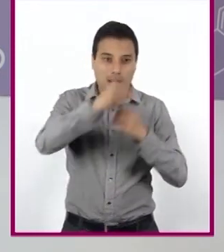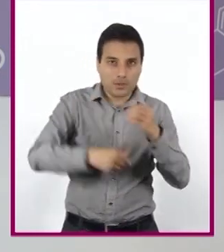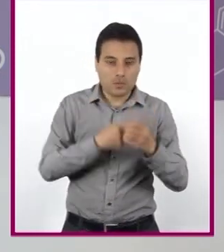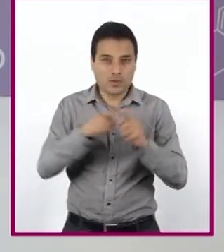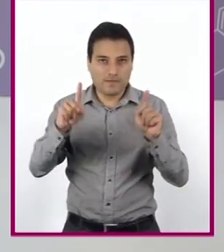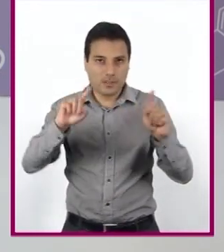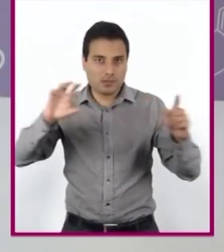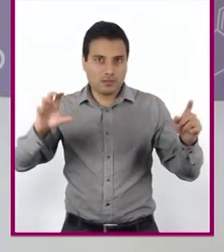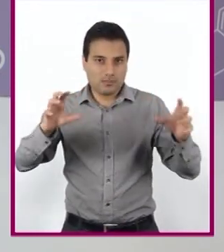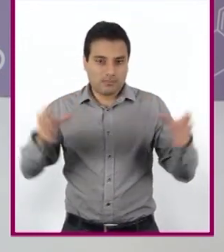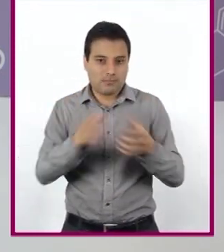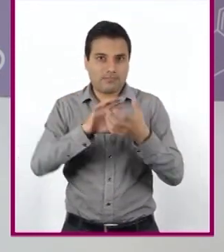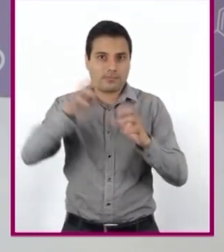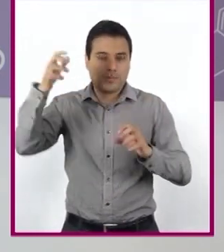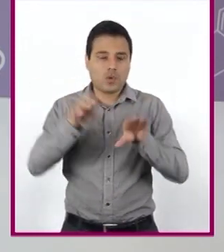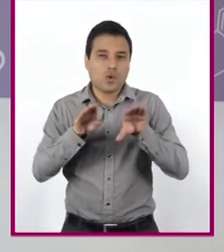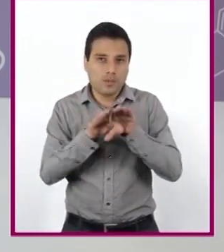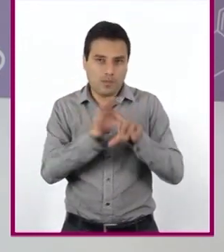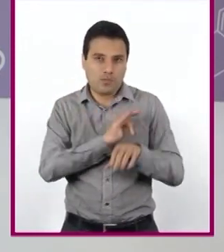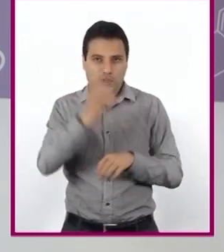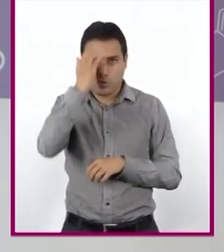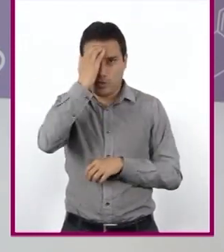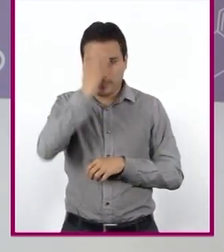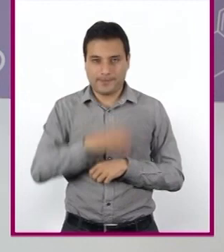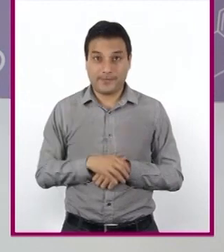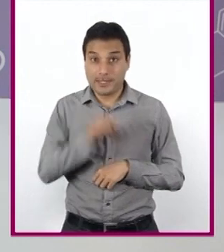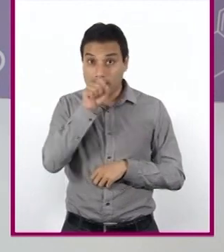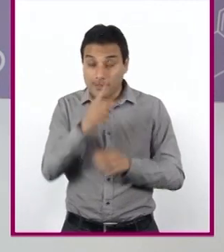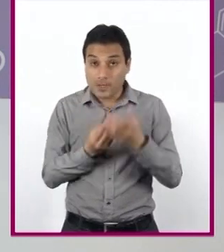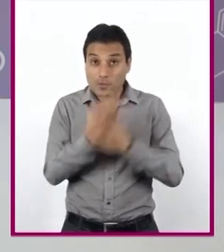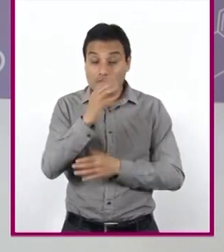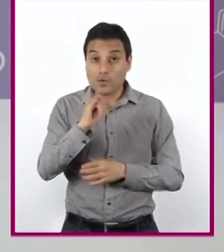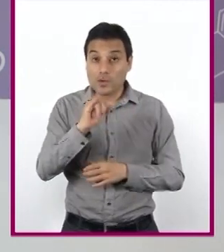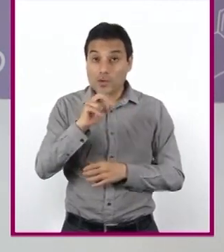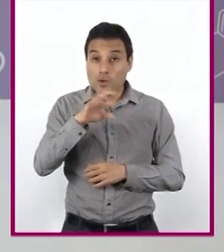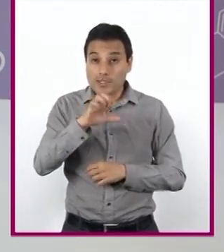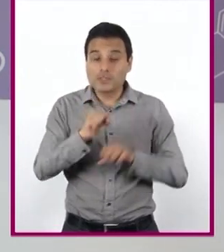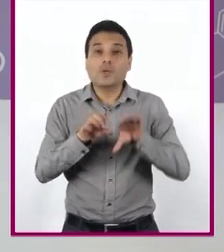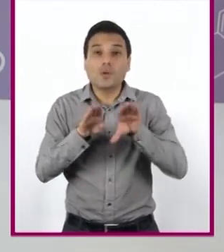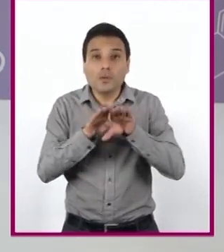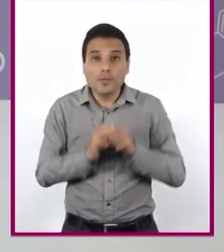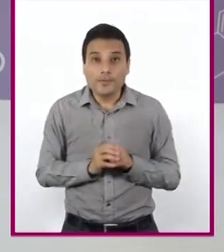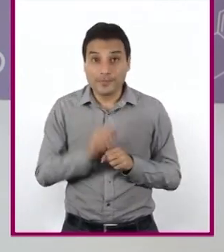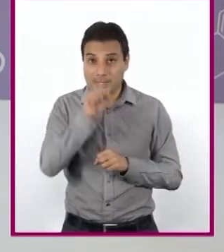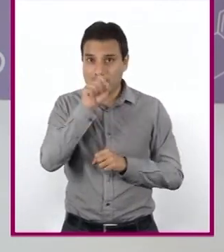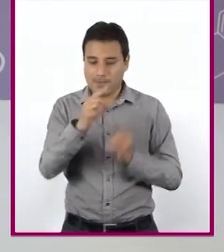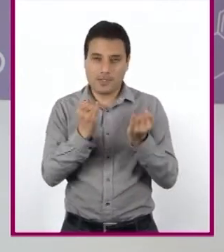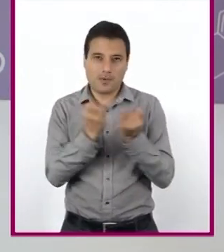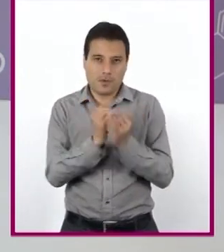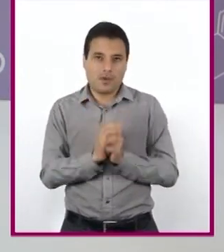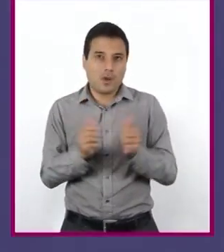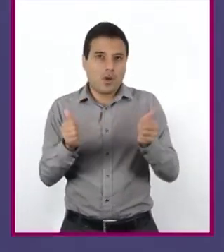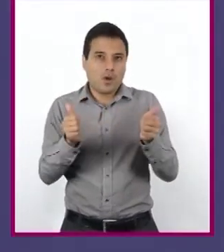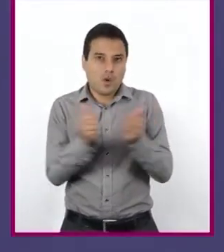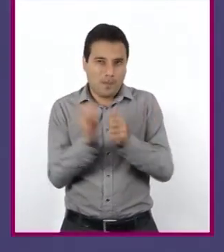diferentes, predecir la estabilidad de los átomos de un elemento o de un compuesto químico.